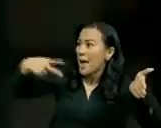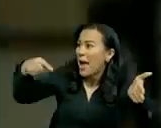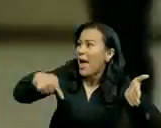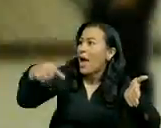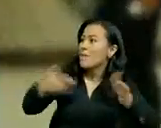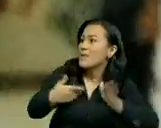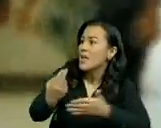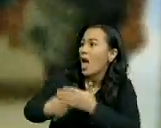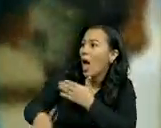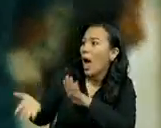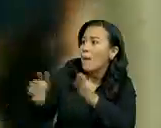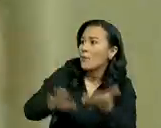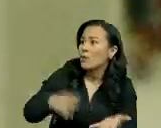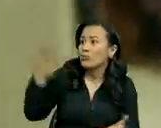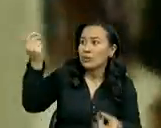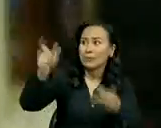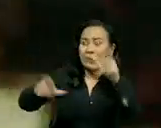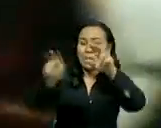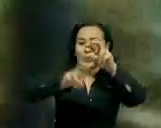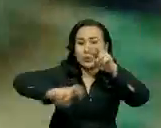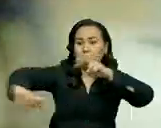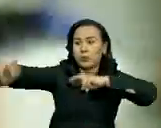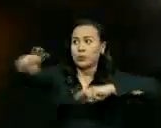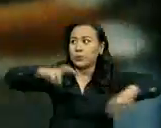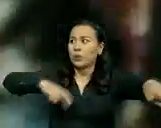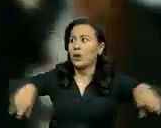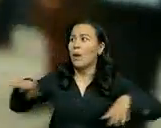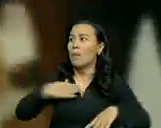La casa de salud fue evacuada en ese momento.